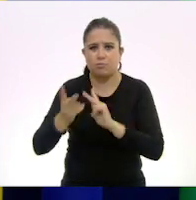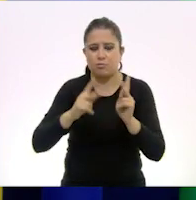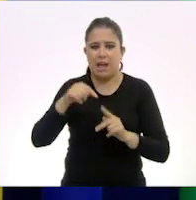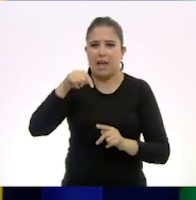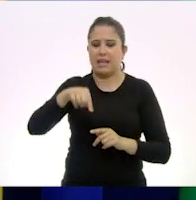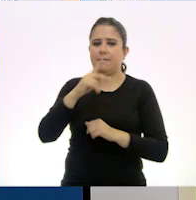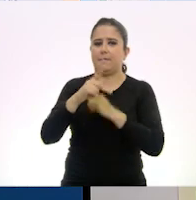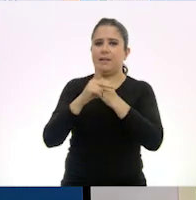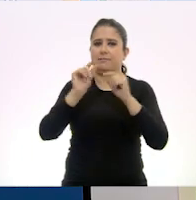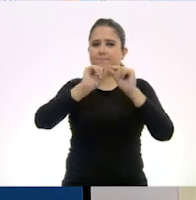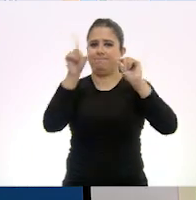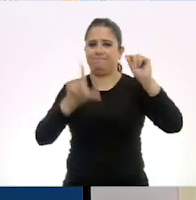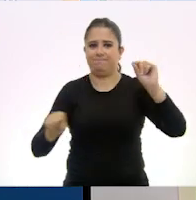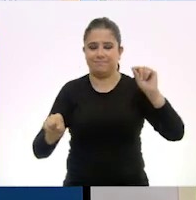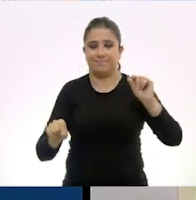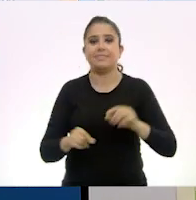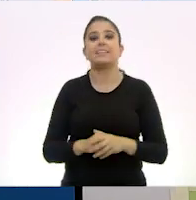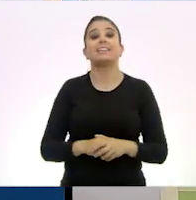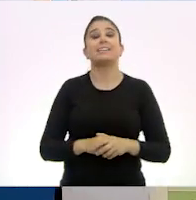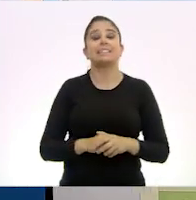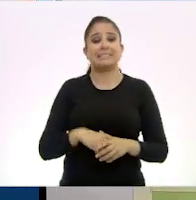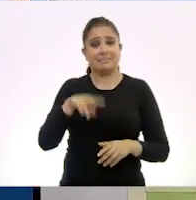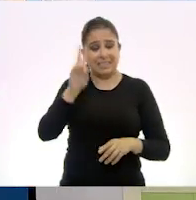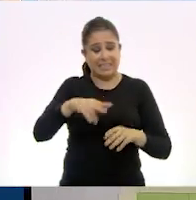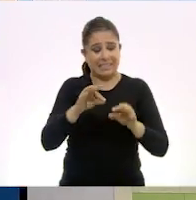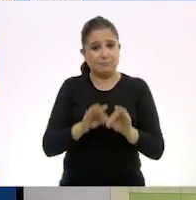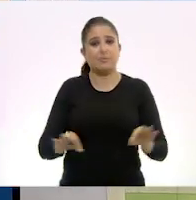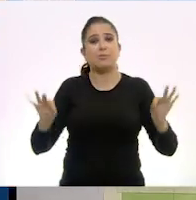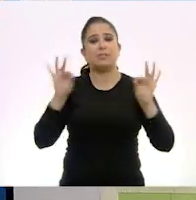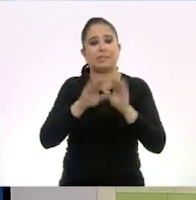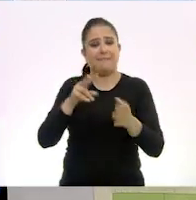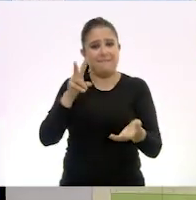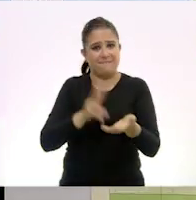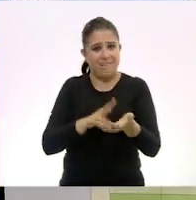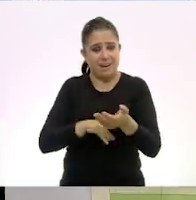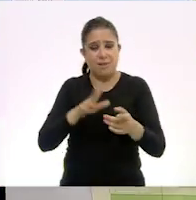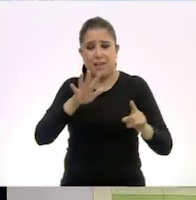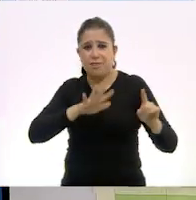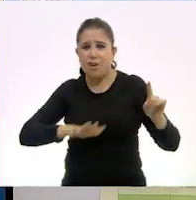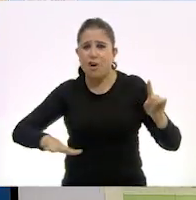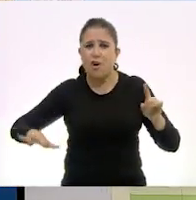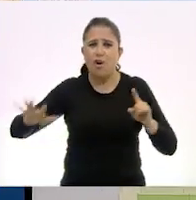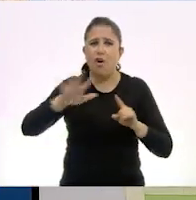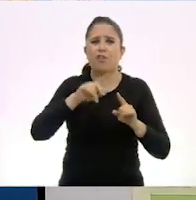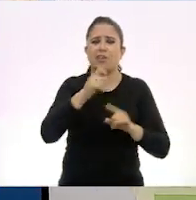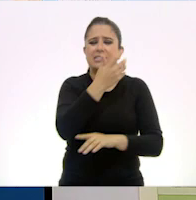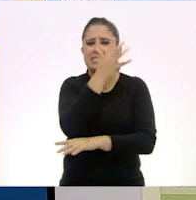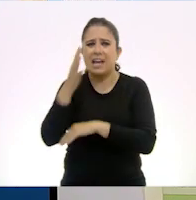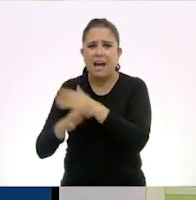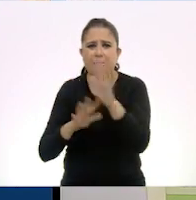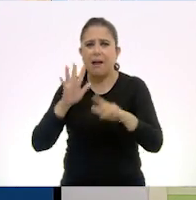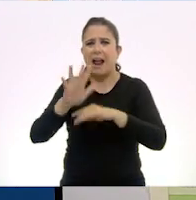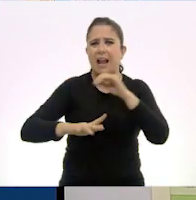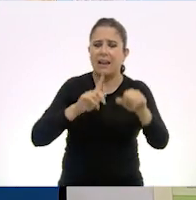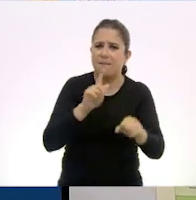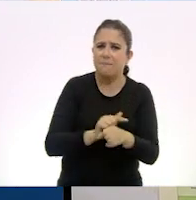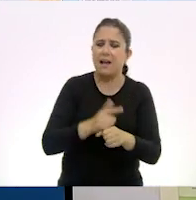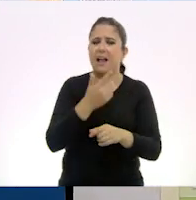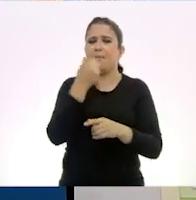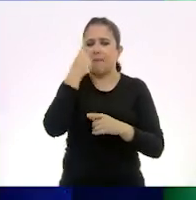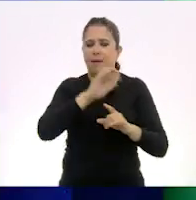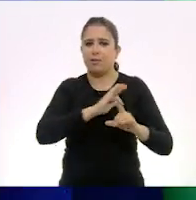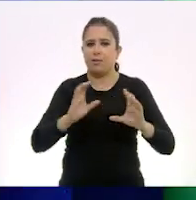país. Estoy de acuerdo. Es importante valorar la riqueza natural para de esta manera poder cuidarla y